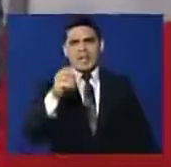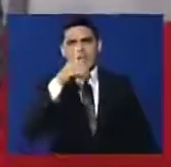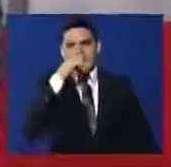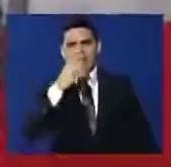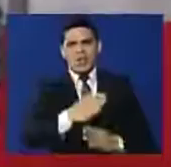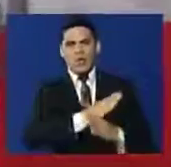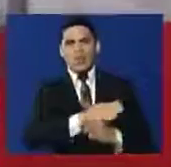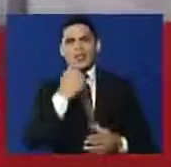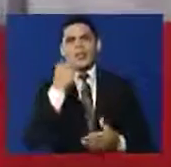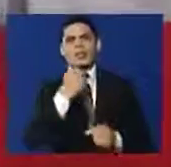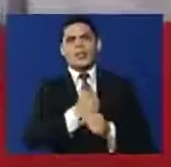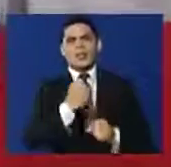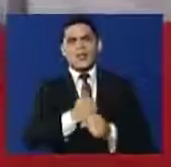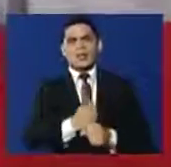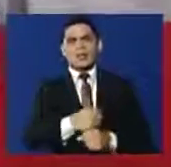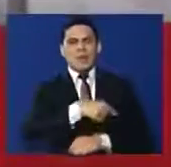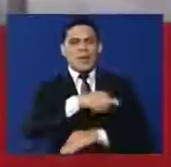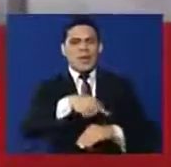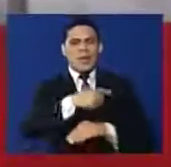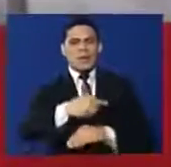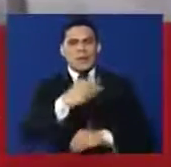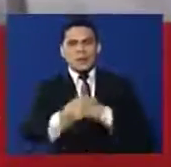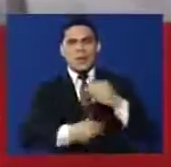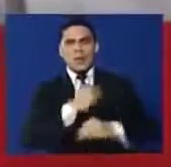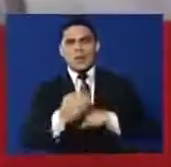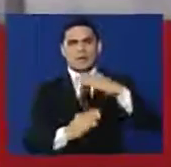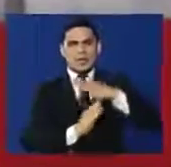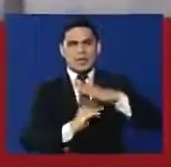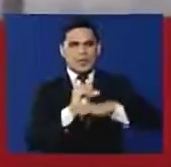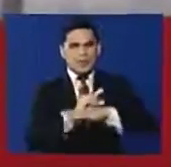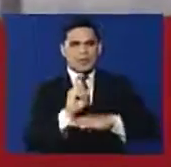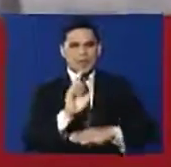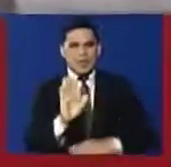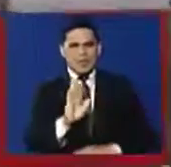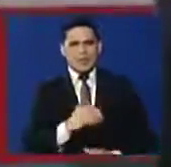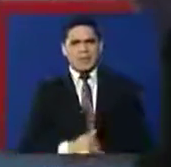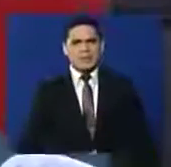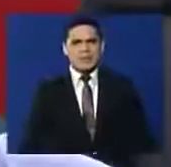televisión, sabes que el verdugo del tiempo dice que vamos al corte y regresamos.